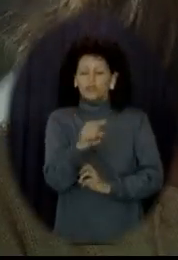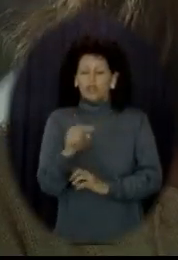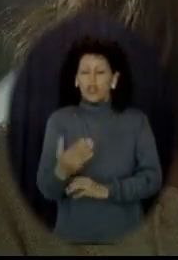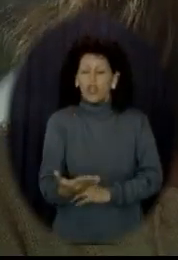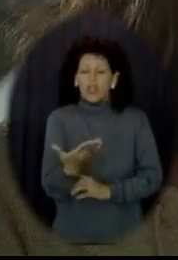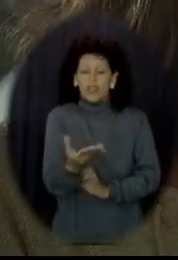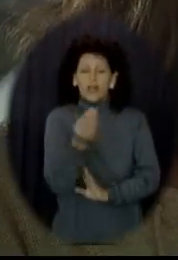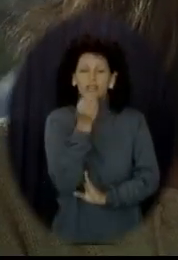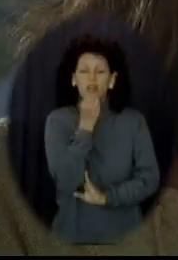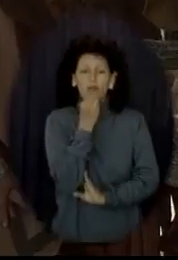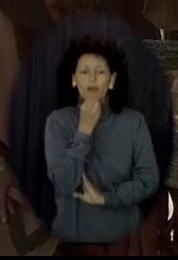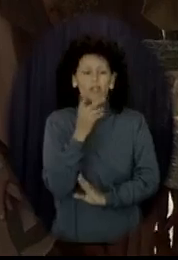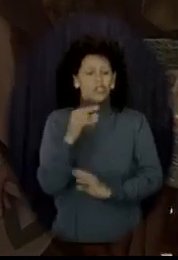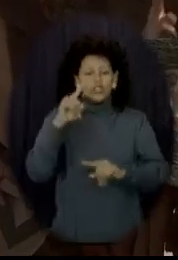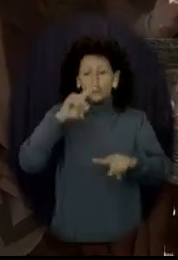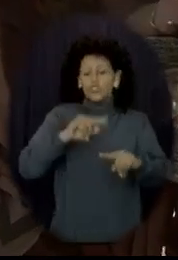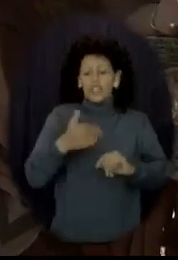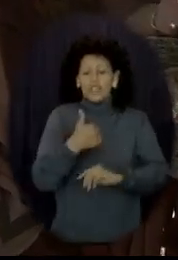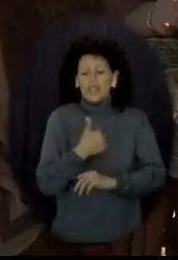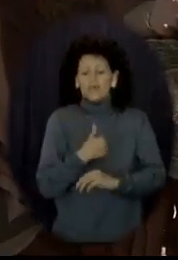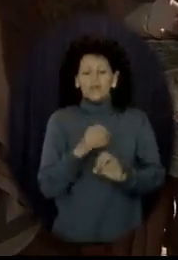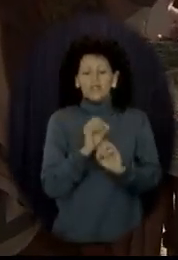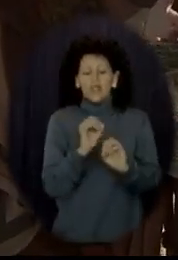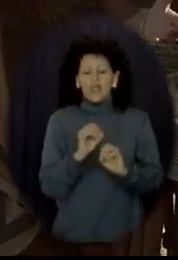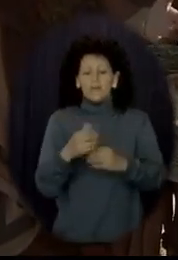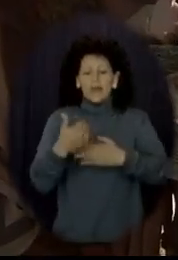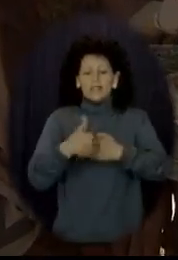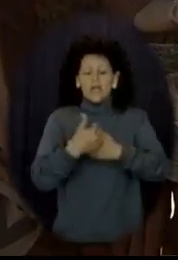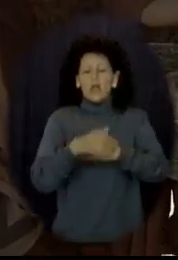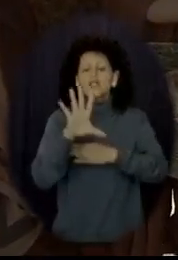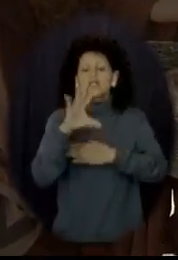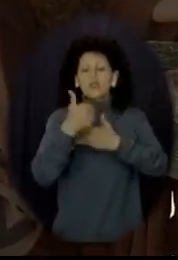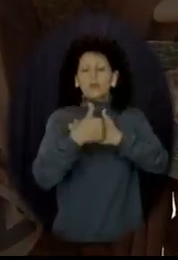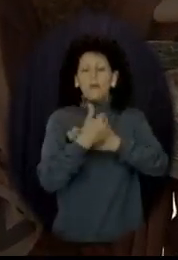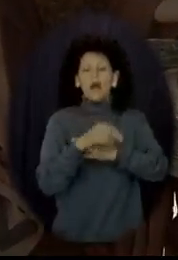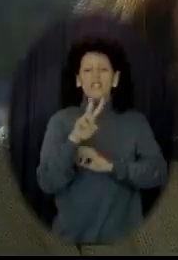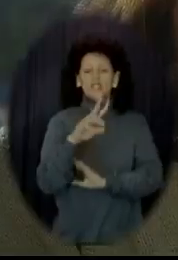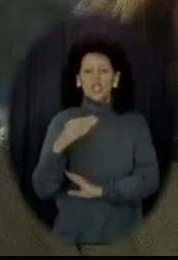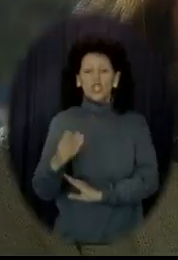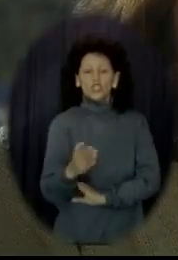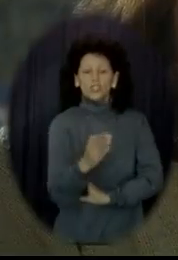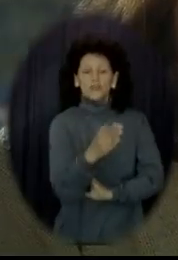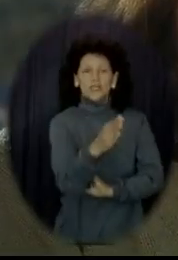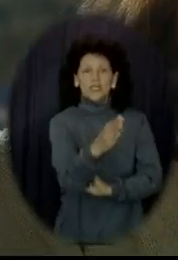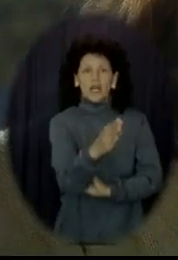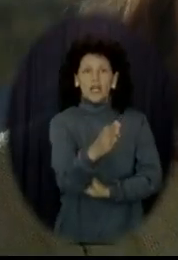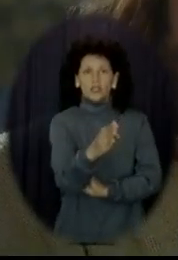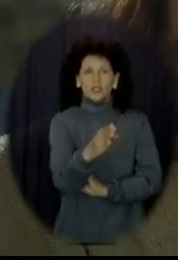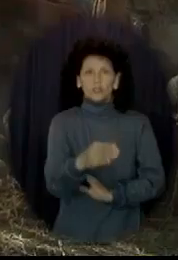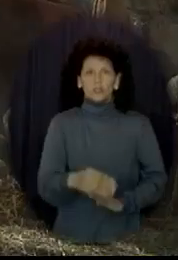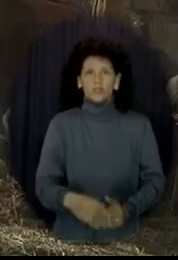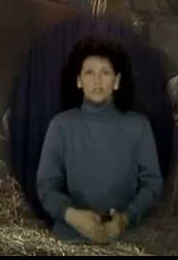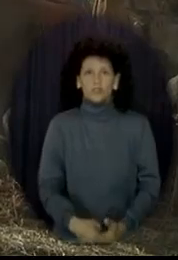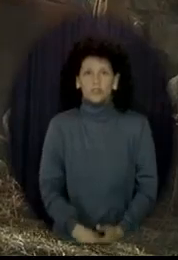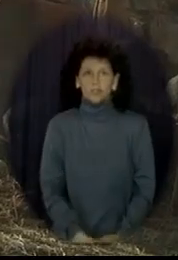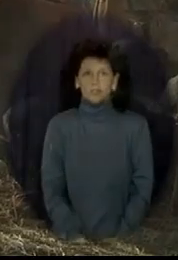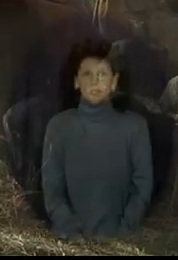Ustedes mismos denles de comer. Tan solo tenemos 5 panes y 2 pescados.